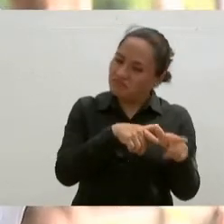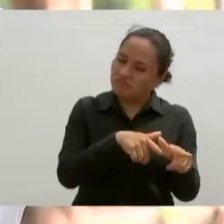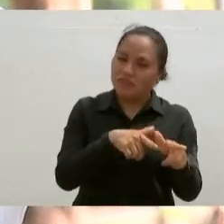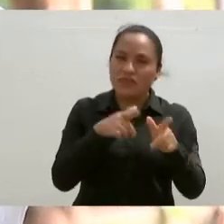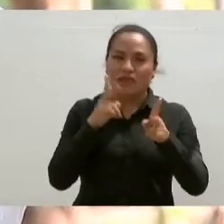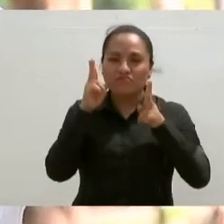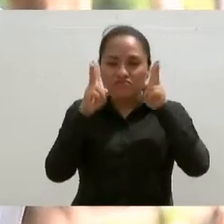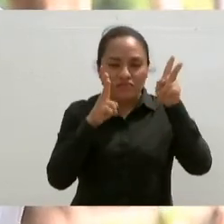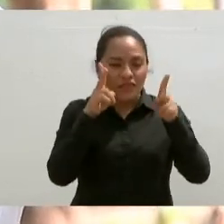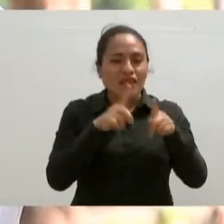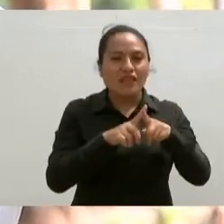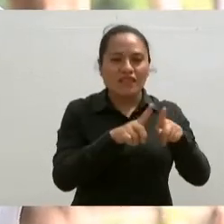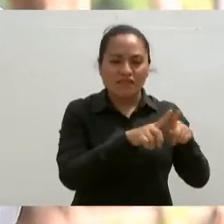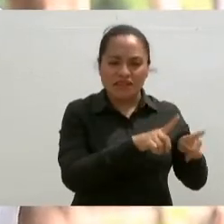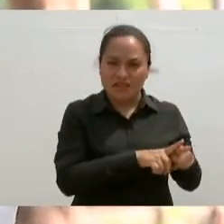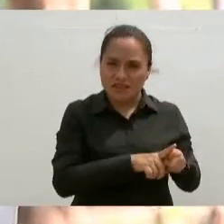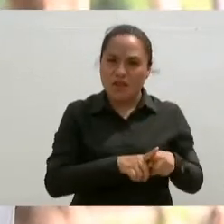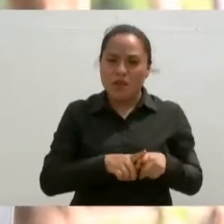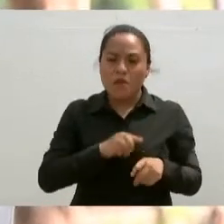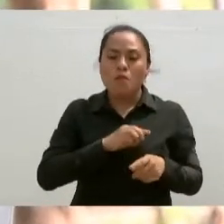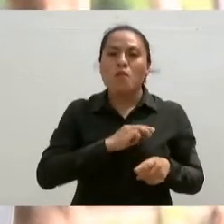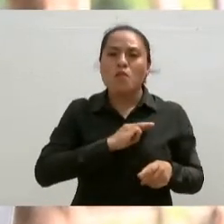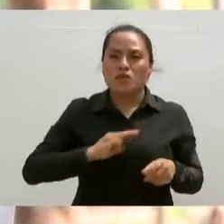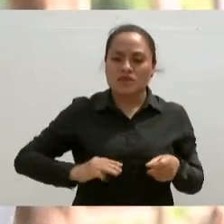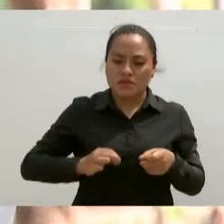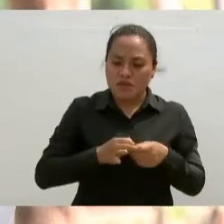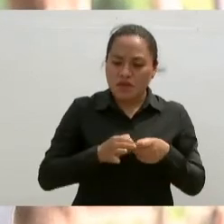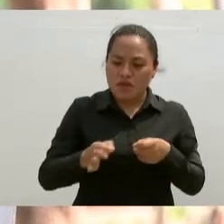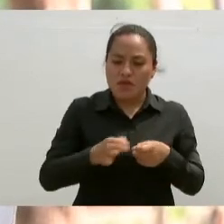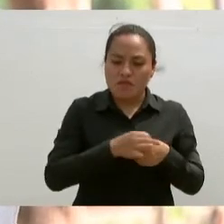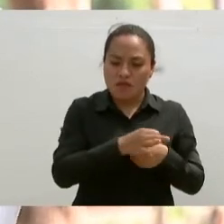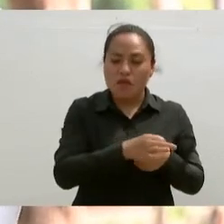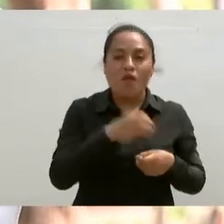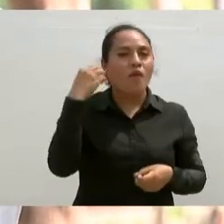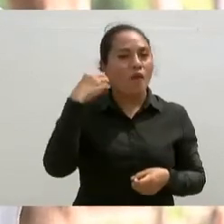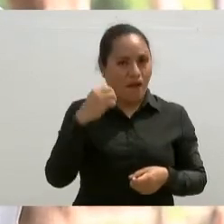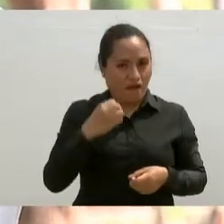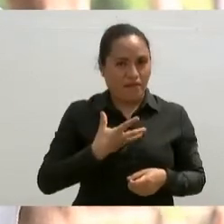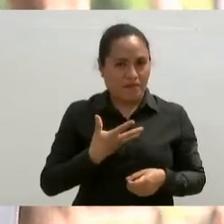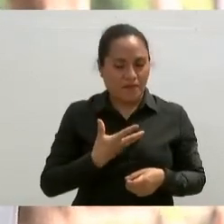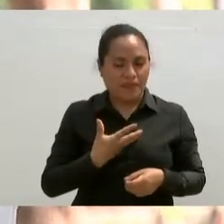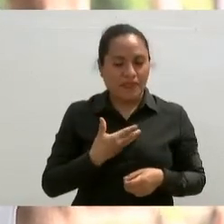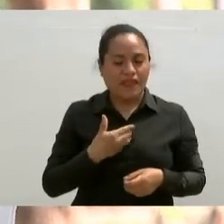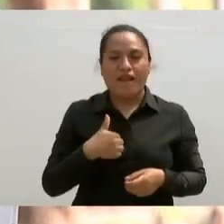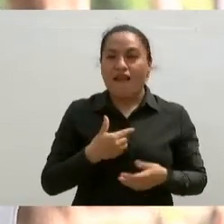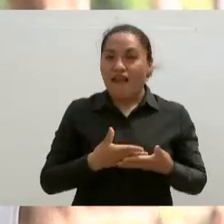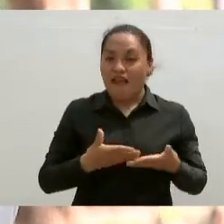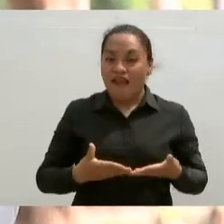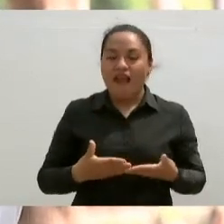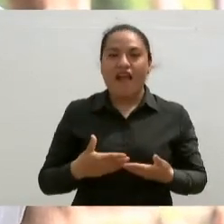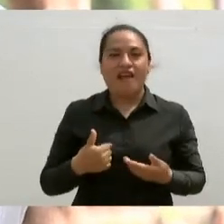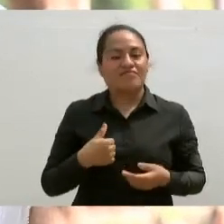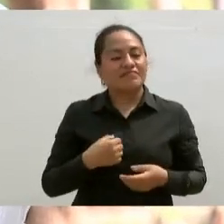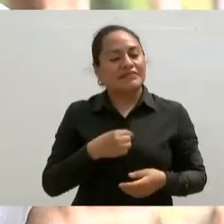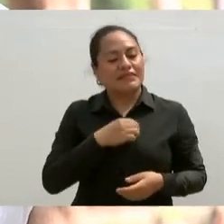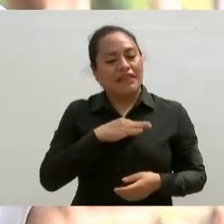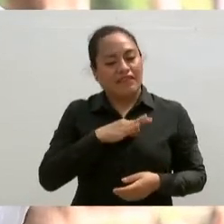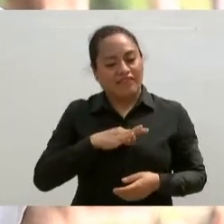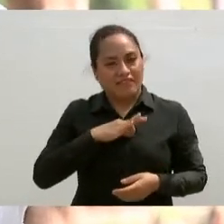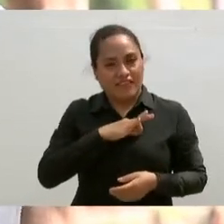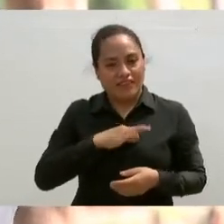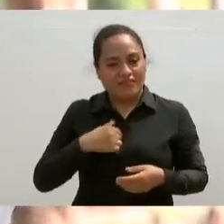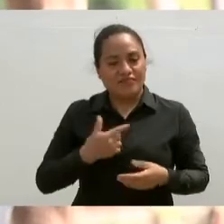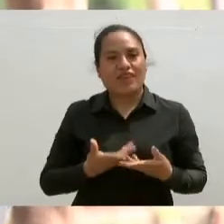Tapana y todos los municipios de Oaxaca. Tengo la dicha enorme de conocer